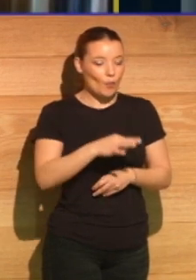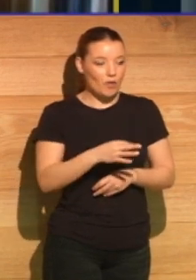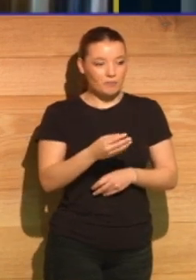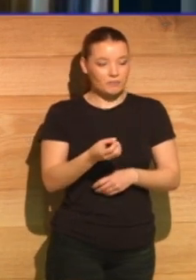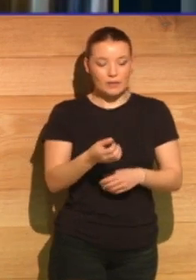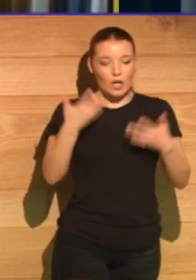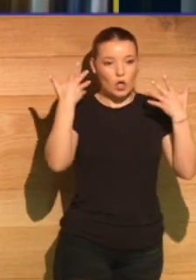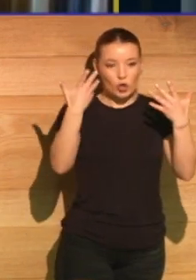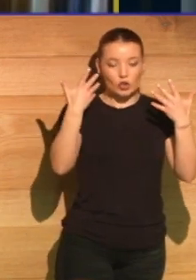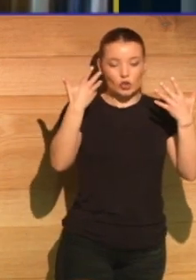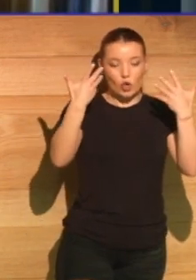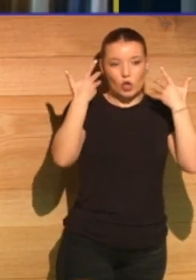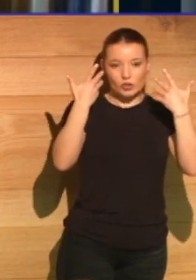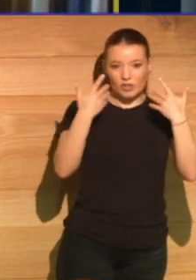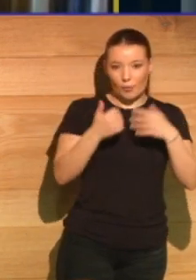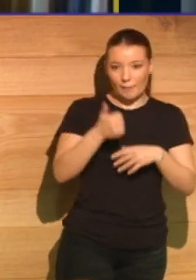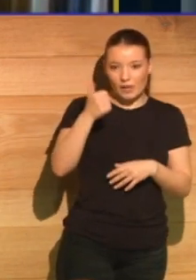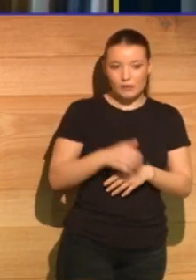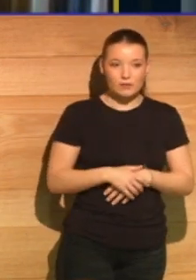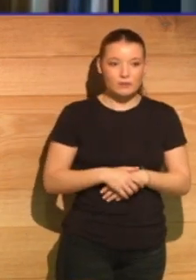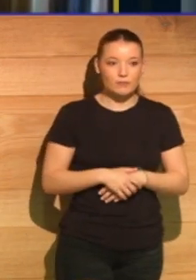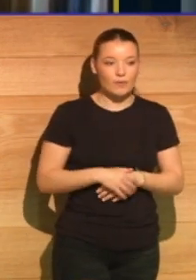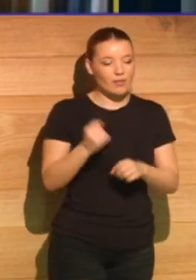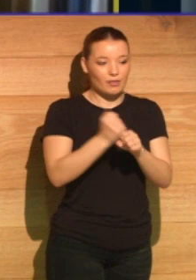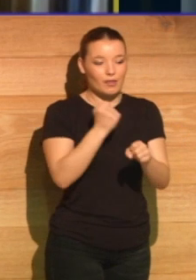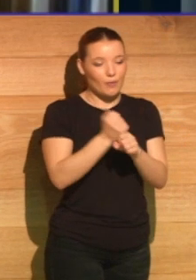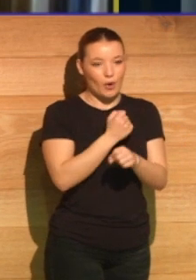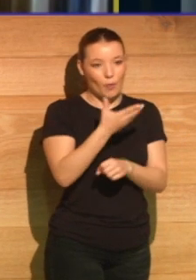vueltas, ¿por qué no? Entonces fue todo un trabajo muy, muy bonito.